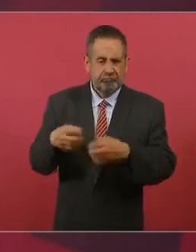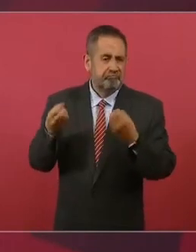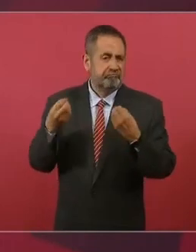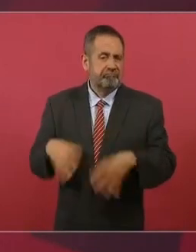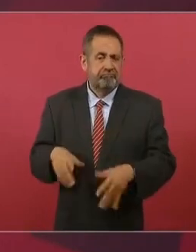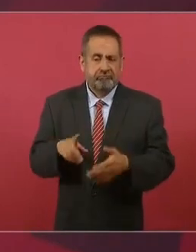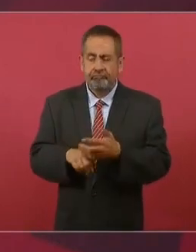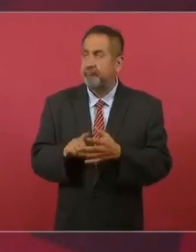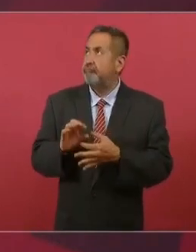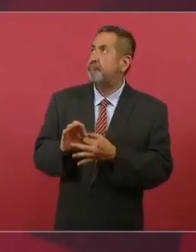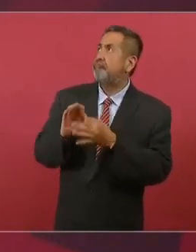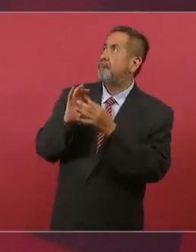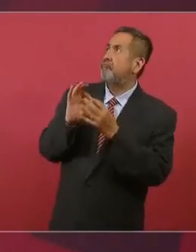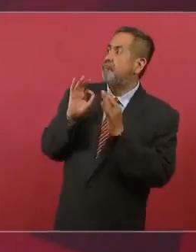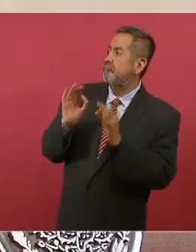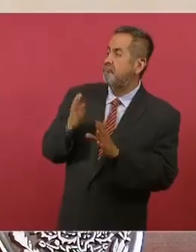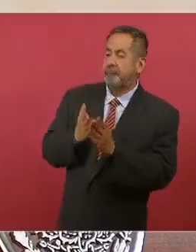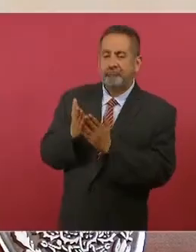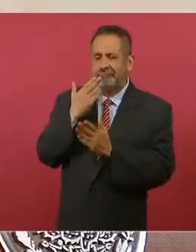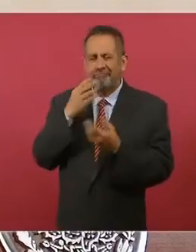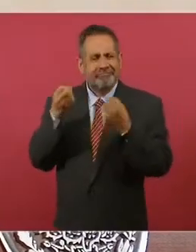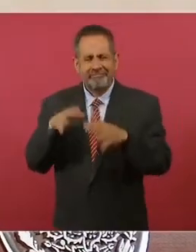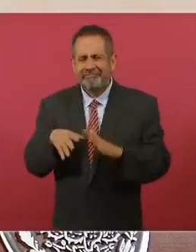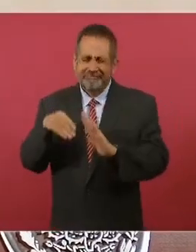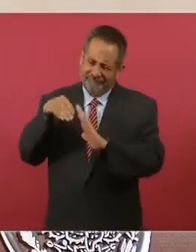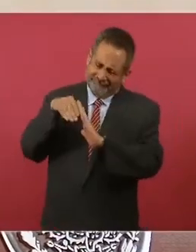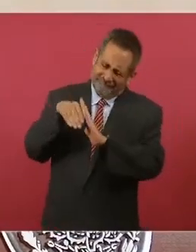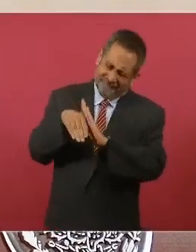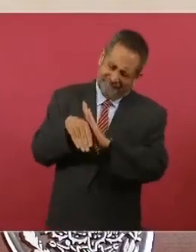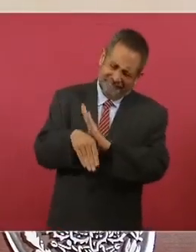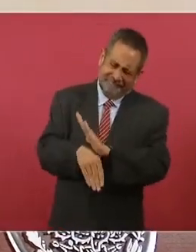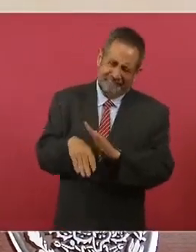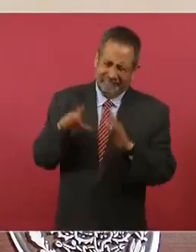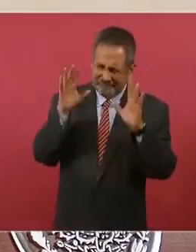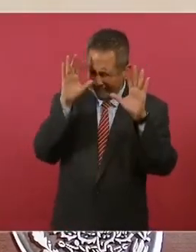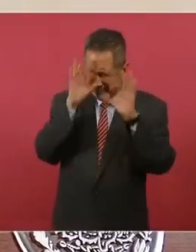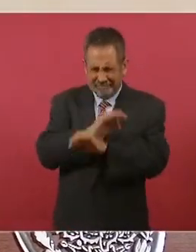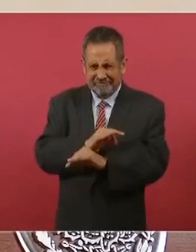morales, espirituales, una decadencia.